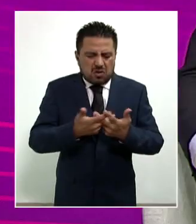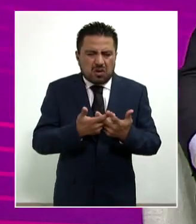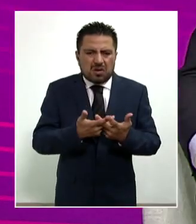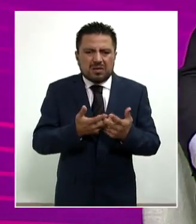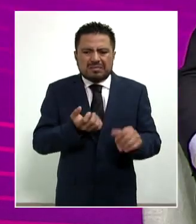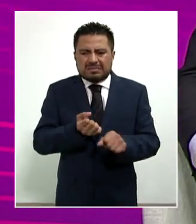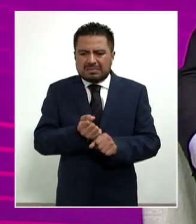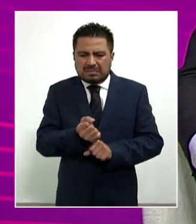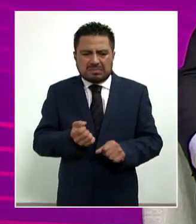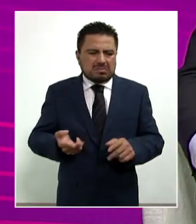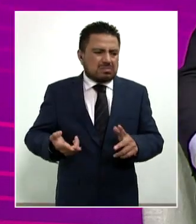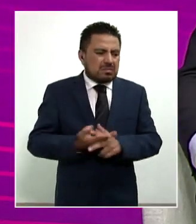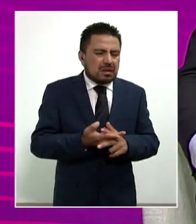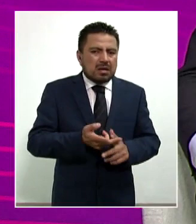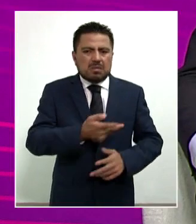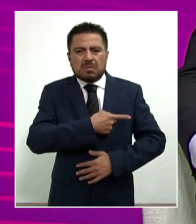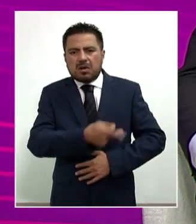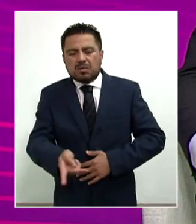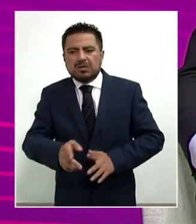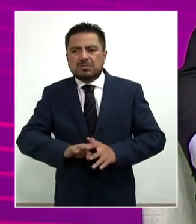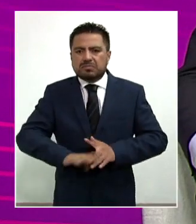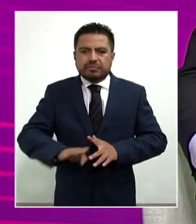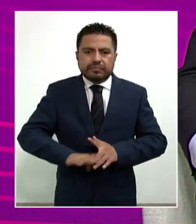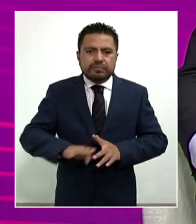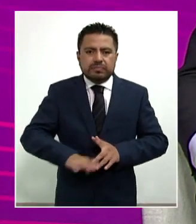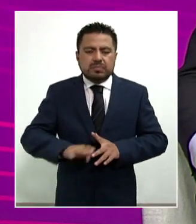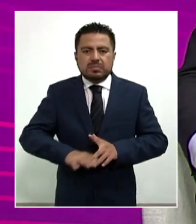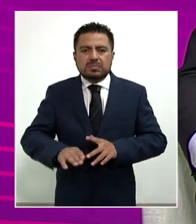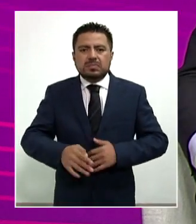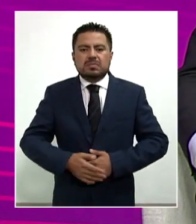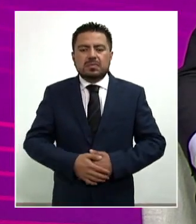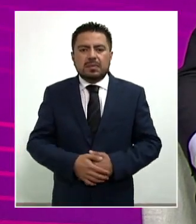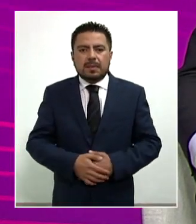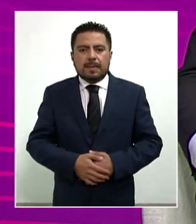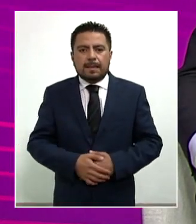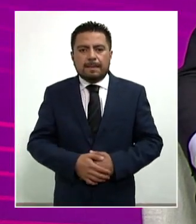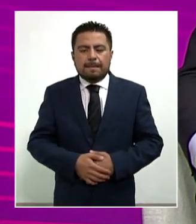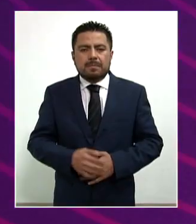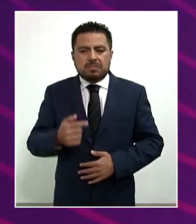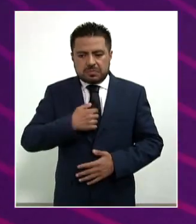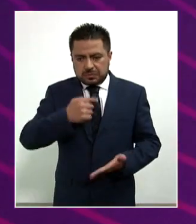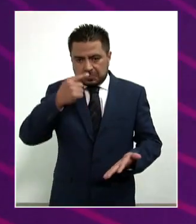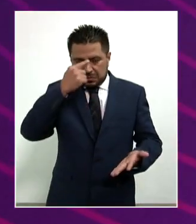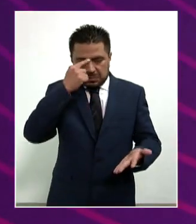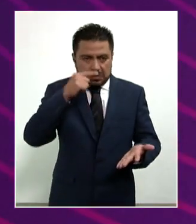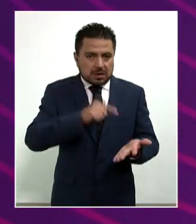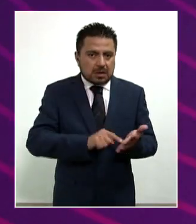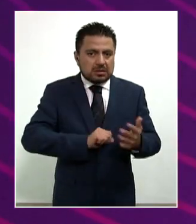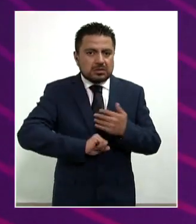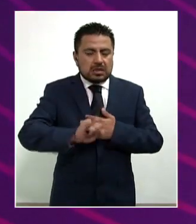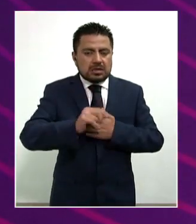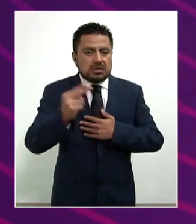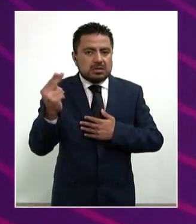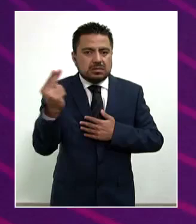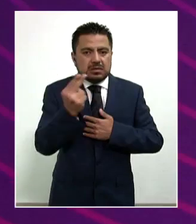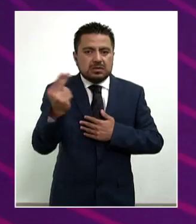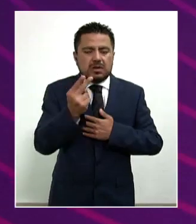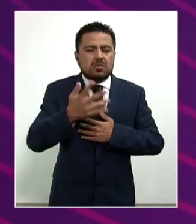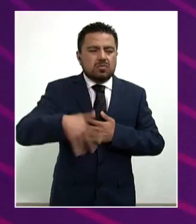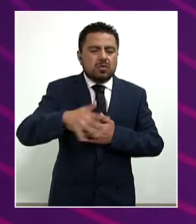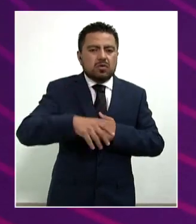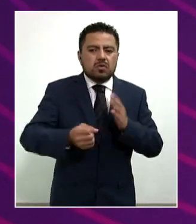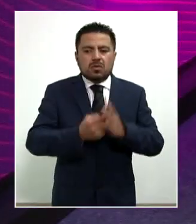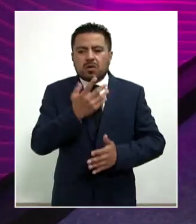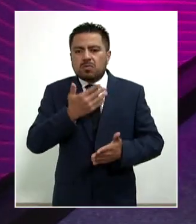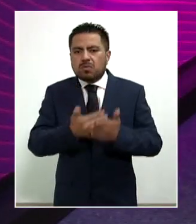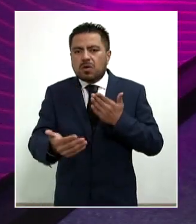violencia, pobreza, migración. Y yo creo que sí necesitamos ir buscando nuevos